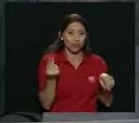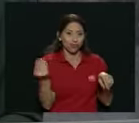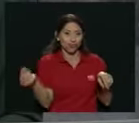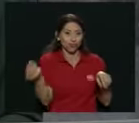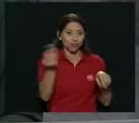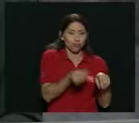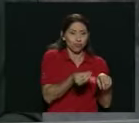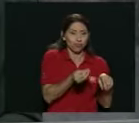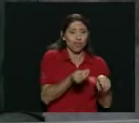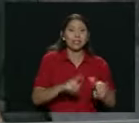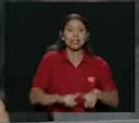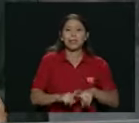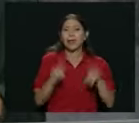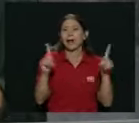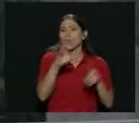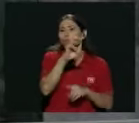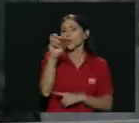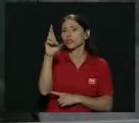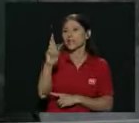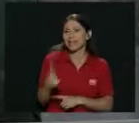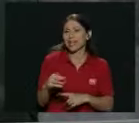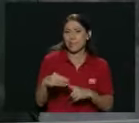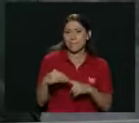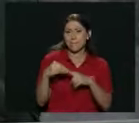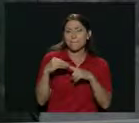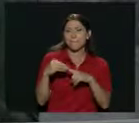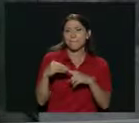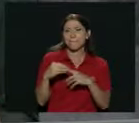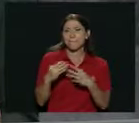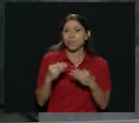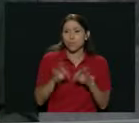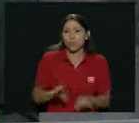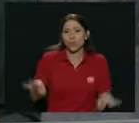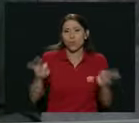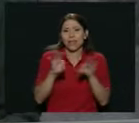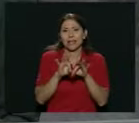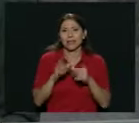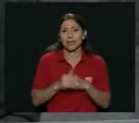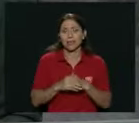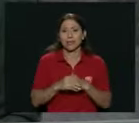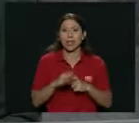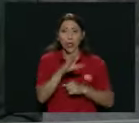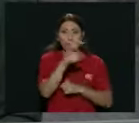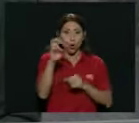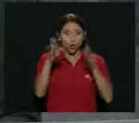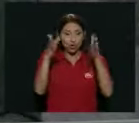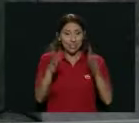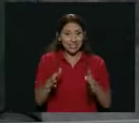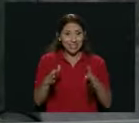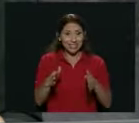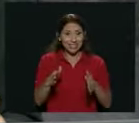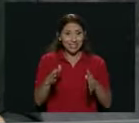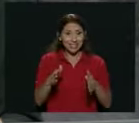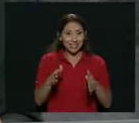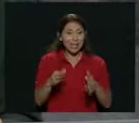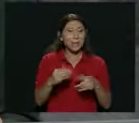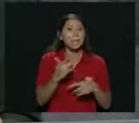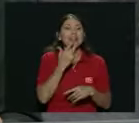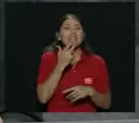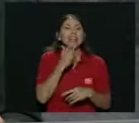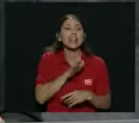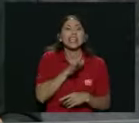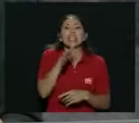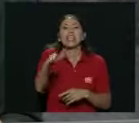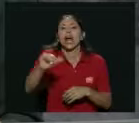un importante, de hecho, la principal zona donde los costarricenses emigran para trabajar es Estados